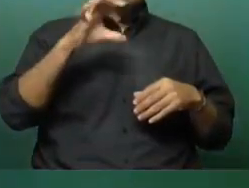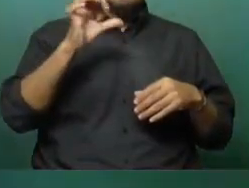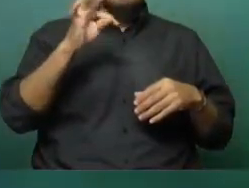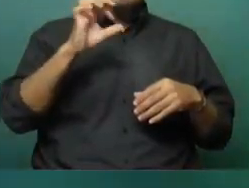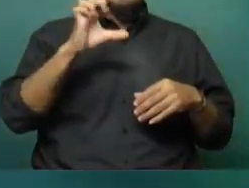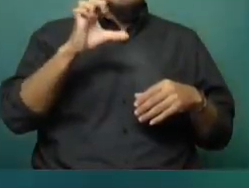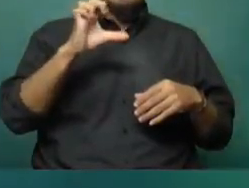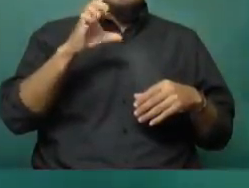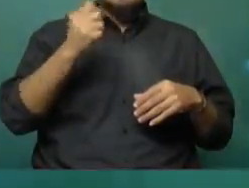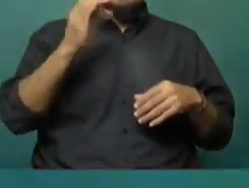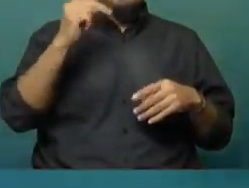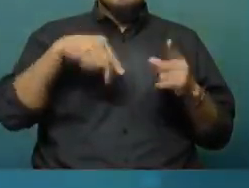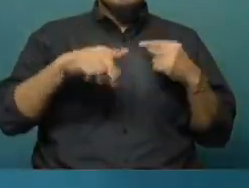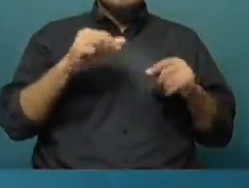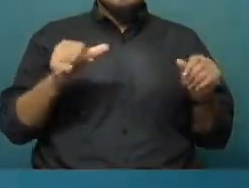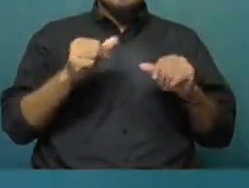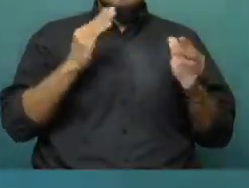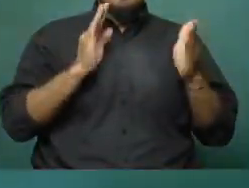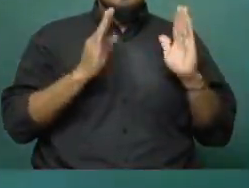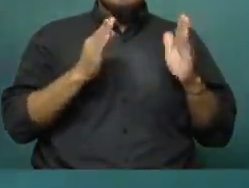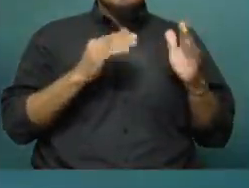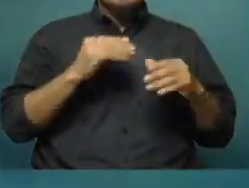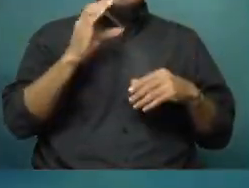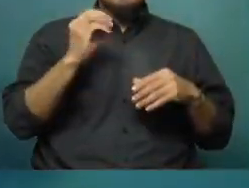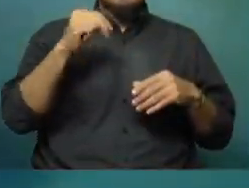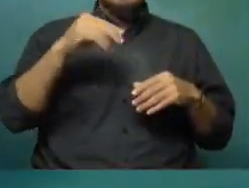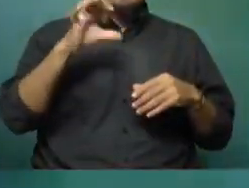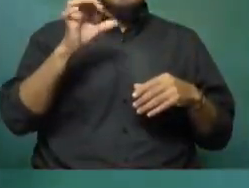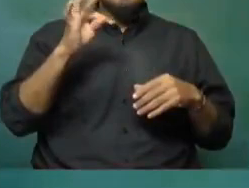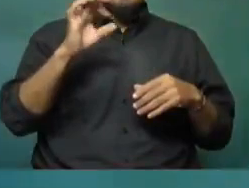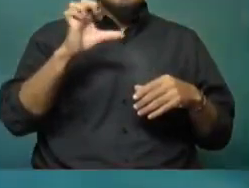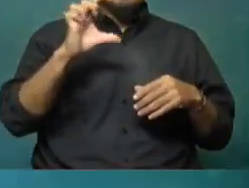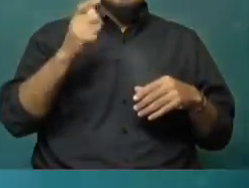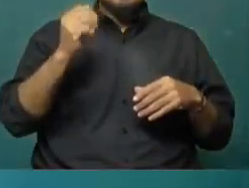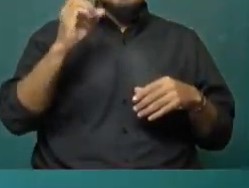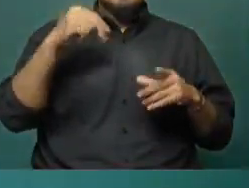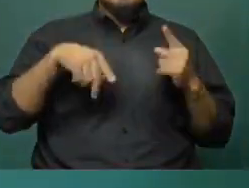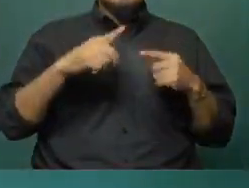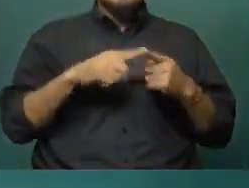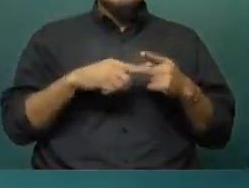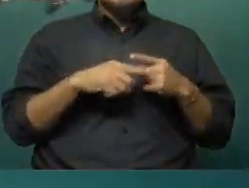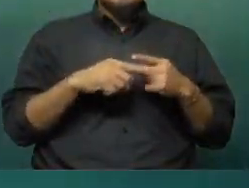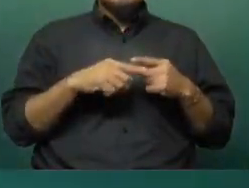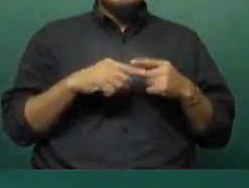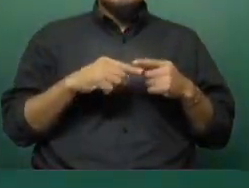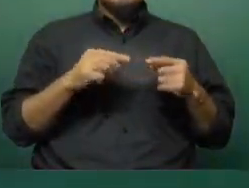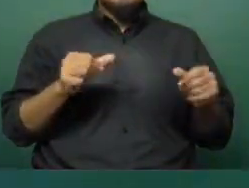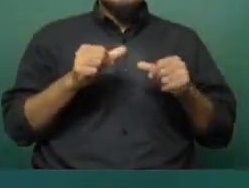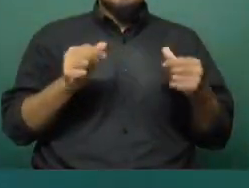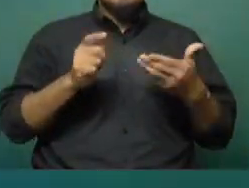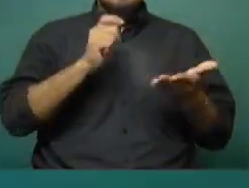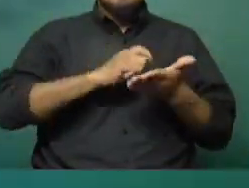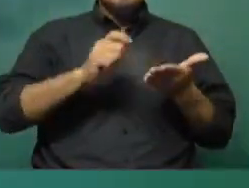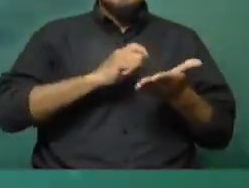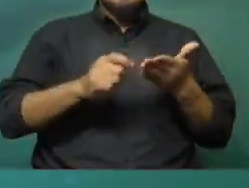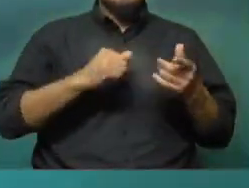hice a partir de ir a una terapia de constelación, que es una terapia sistémica, muy interesante, claro. La pueden buscar después. Y que no tenía letra hasta que fui a